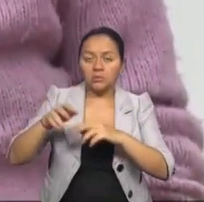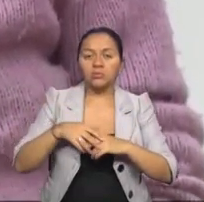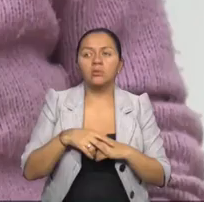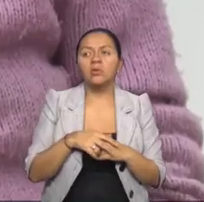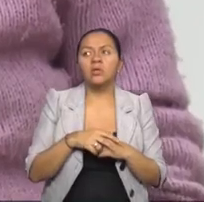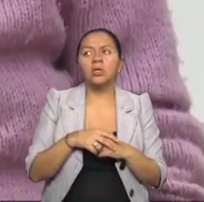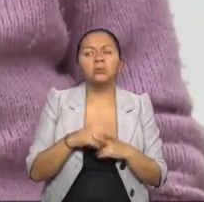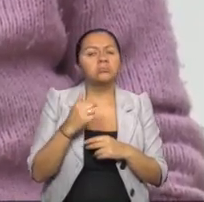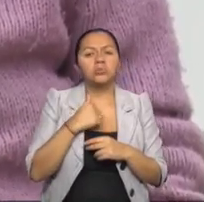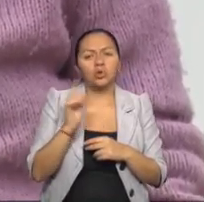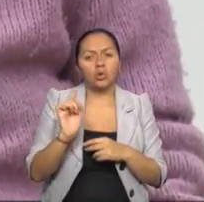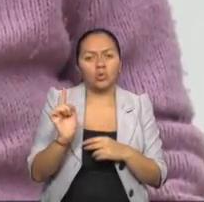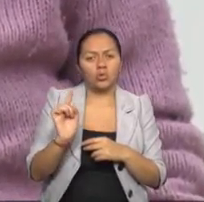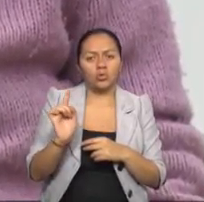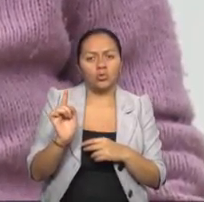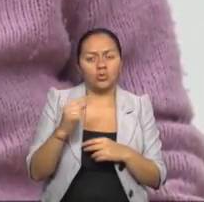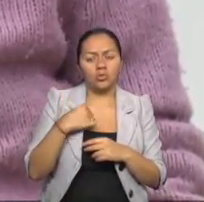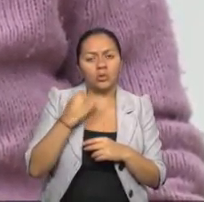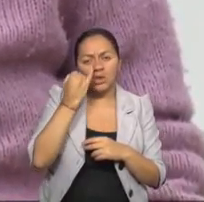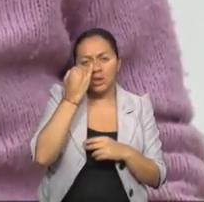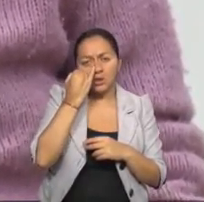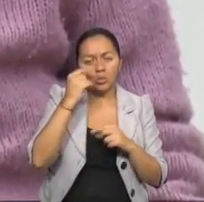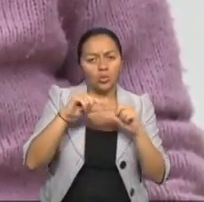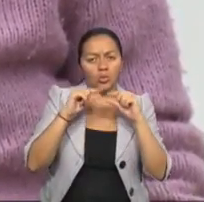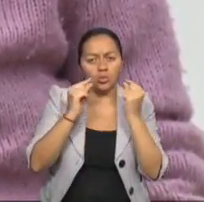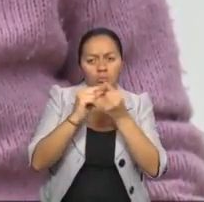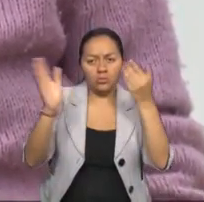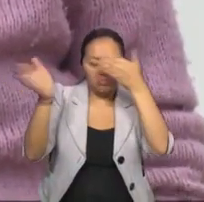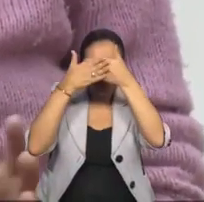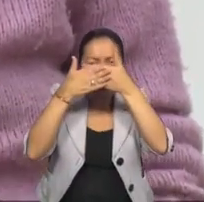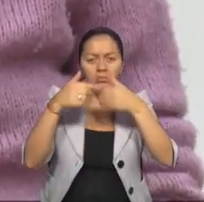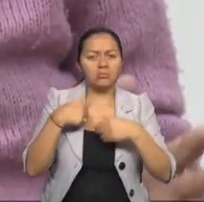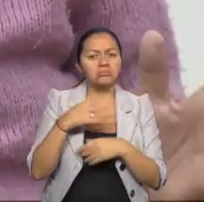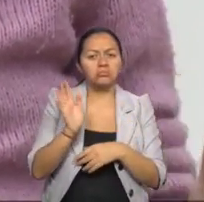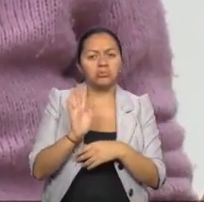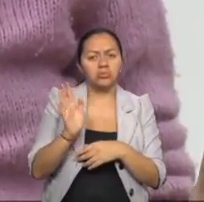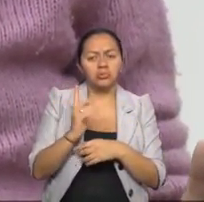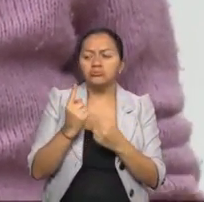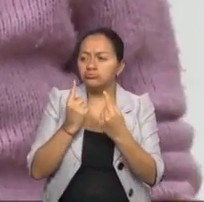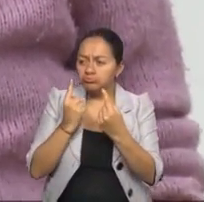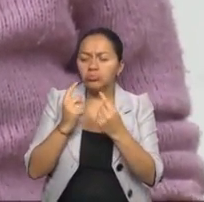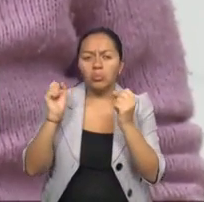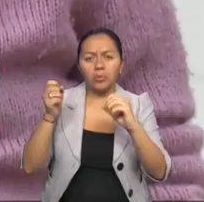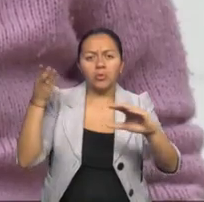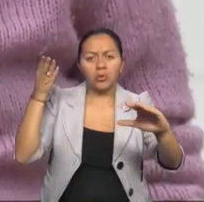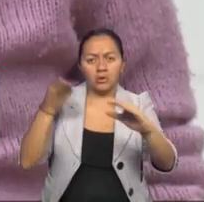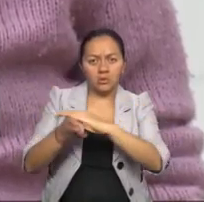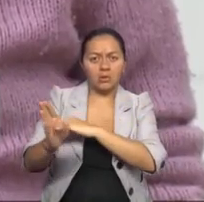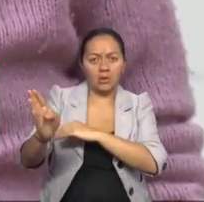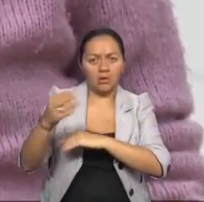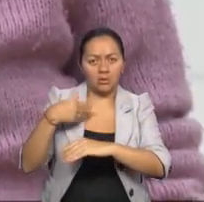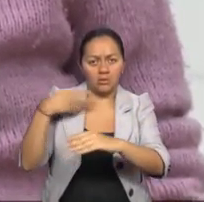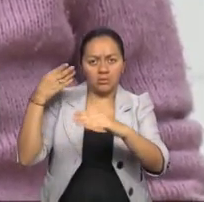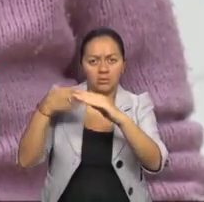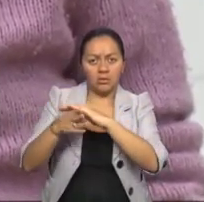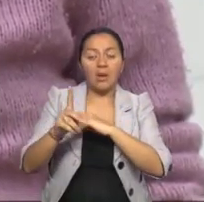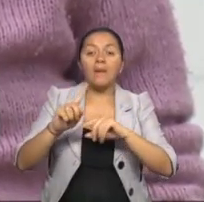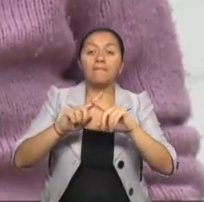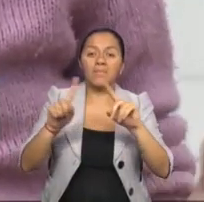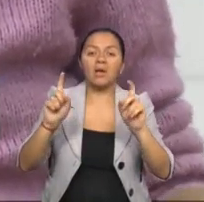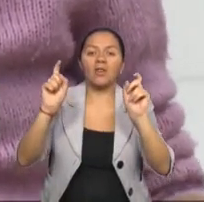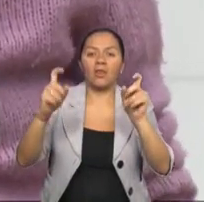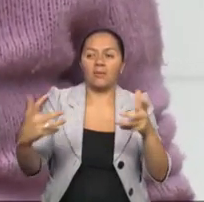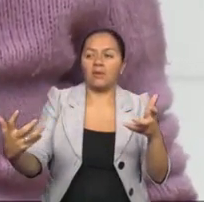esa cerrazón de grupos indígenas en méxico sinceramente no puedes entrar pero si tienes que crear una